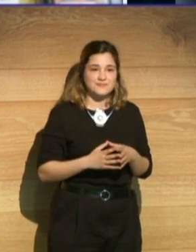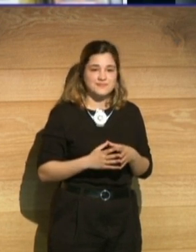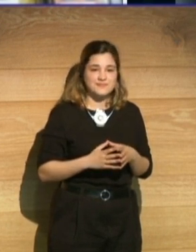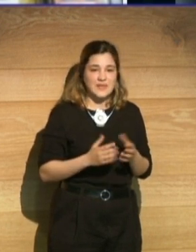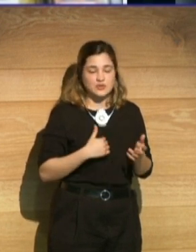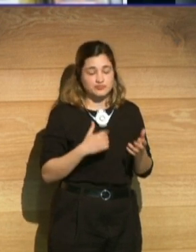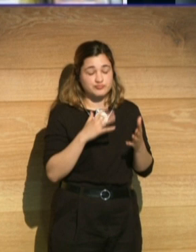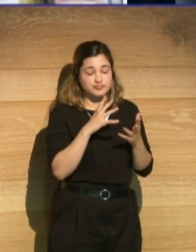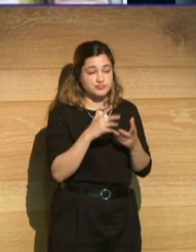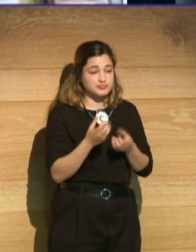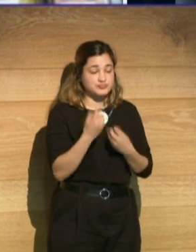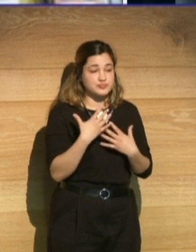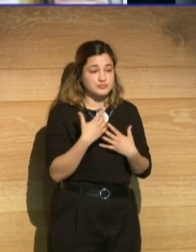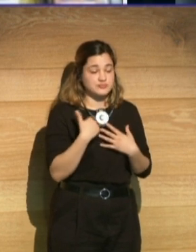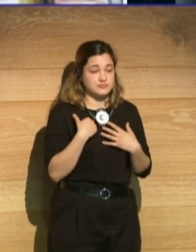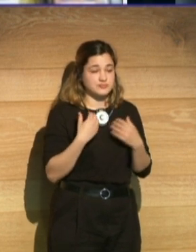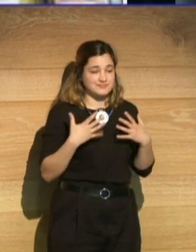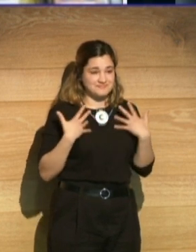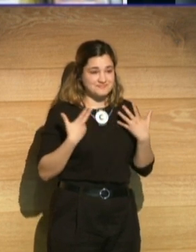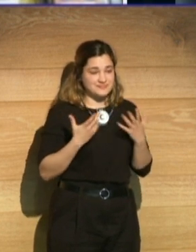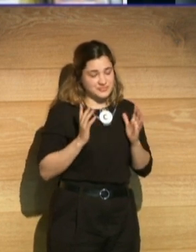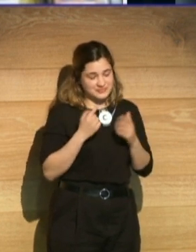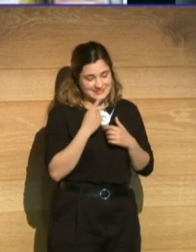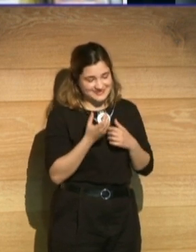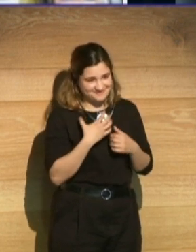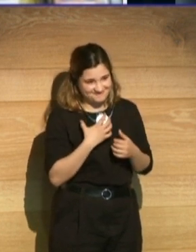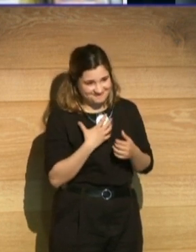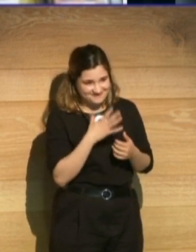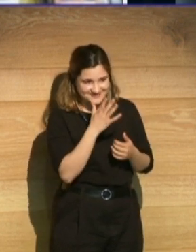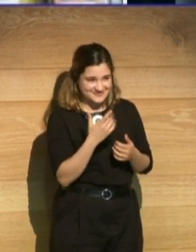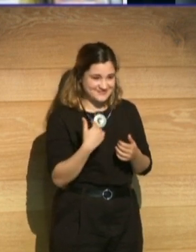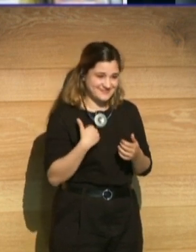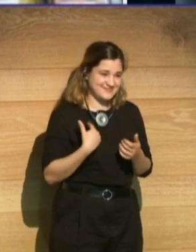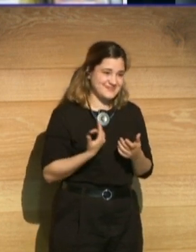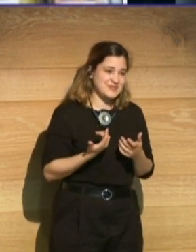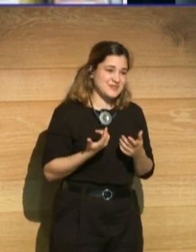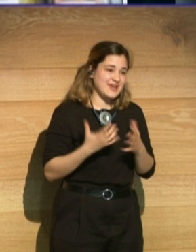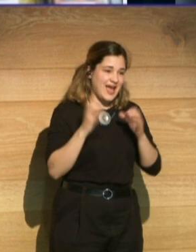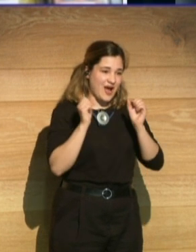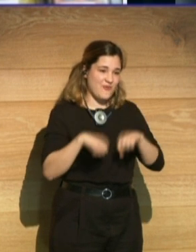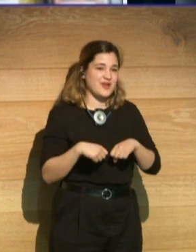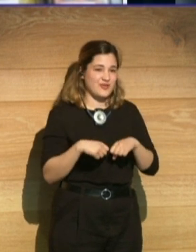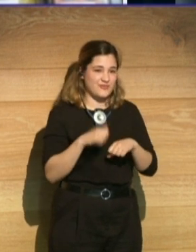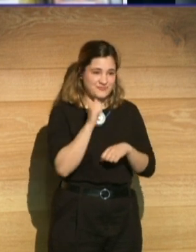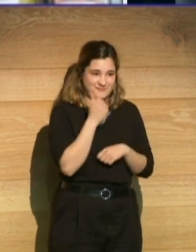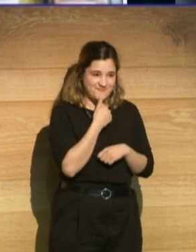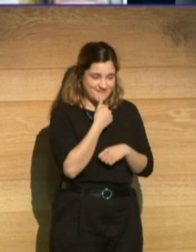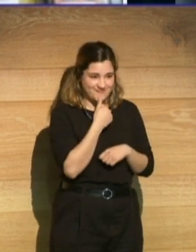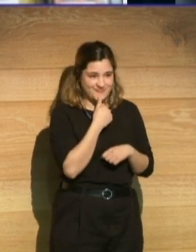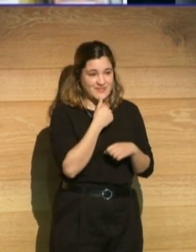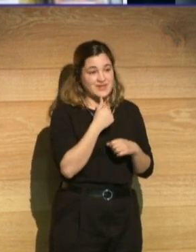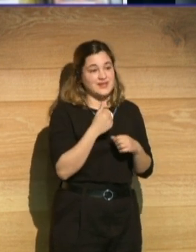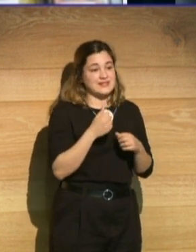una noticia que me ha entusiasmado, pero no lo puedo decir porque tengo unos acuerdos de confidencialidad. Va a ser una